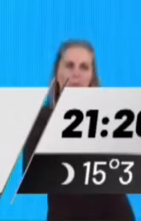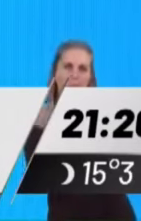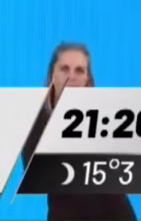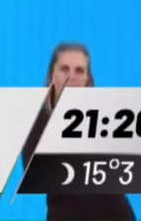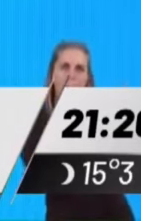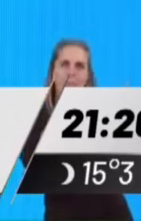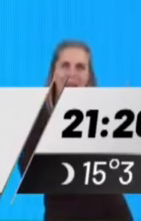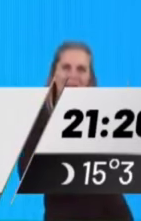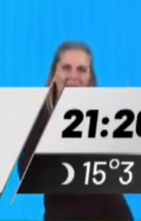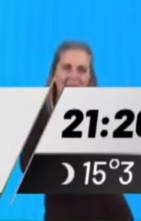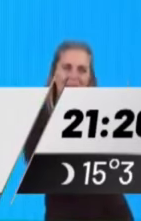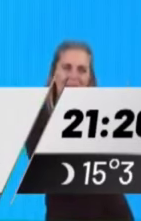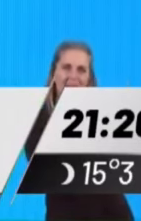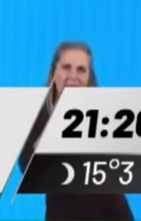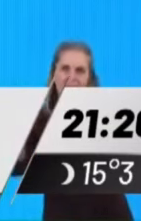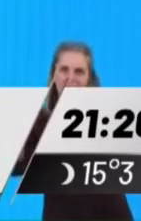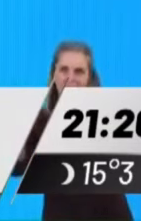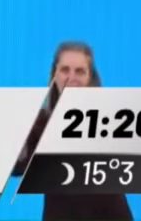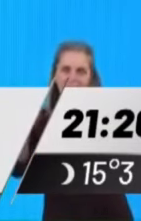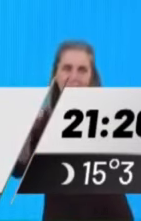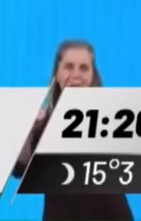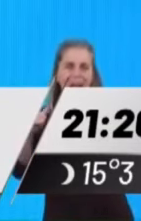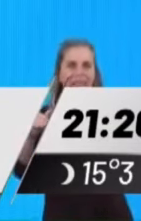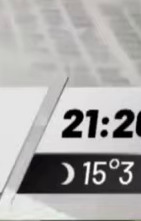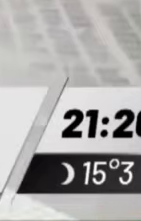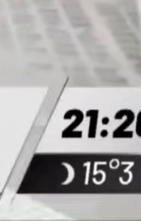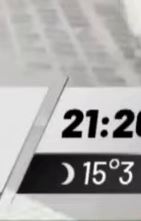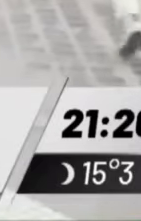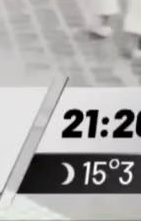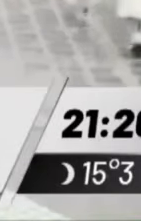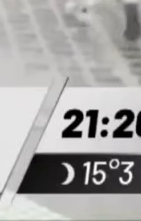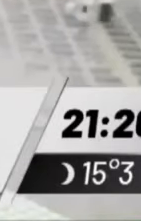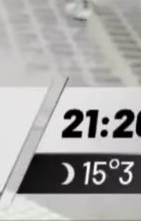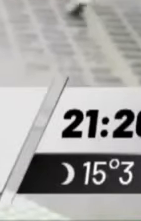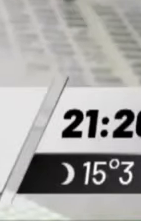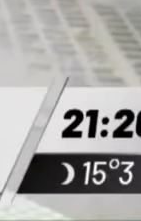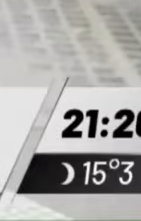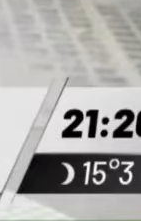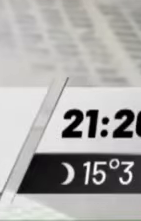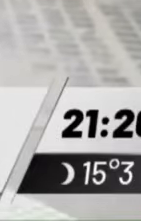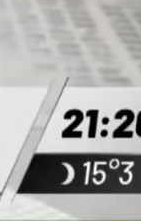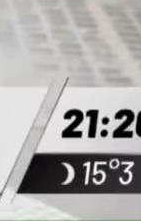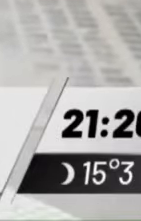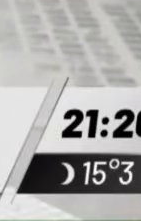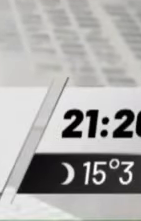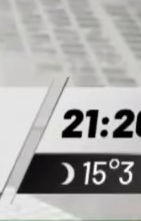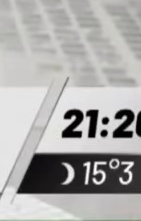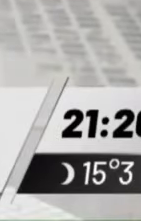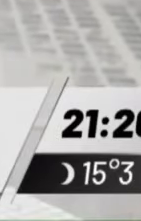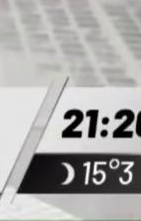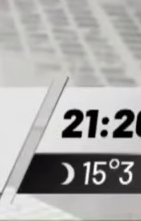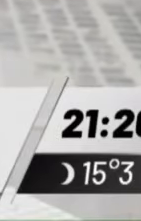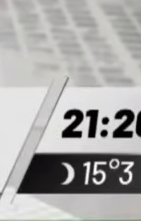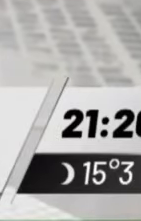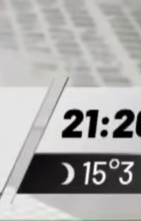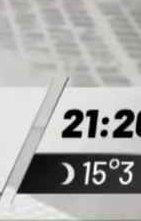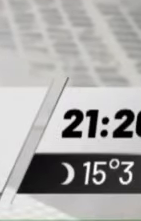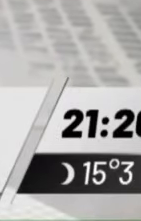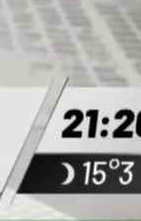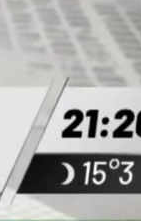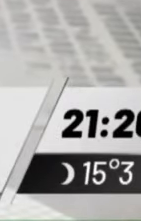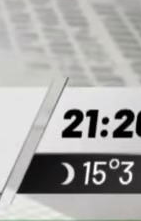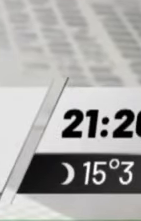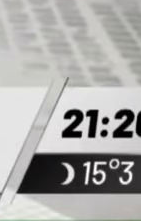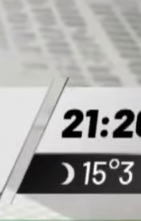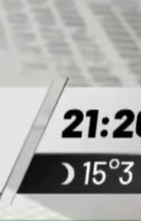medios. Hay gente que se maneja con los medios, pero no todos lo hacemos de la misma manera. Así que yo creo que hay algo que tiene que corregir ahí.